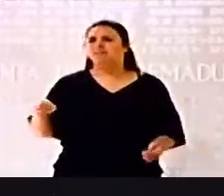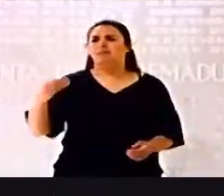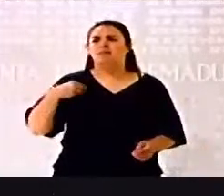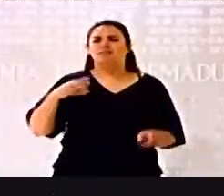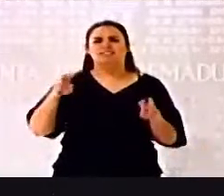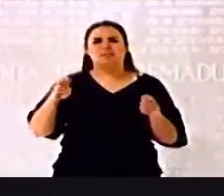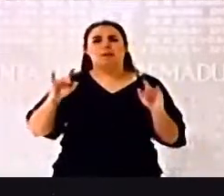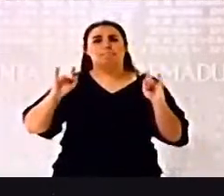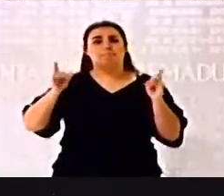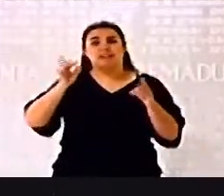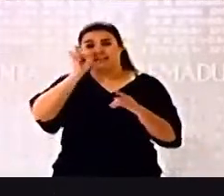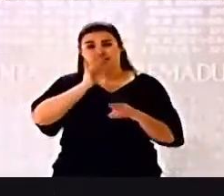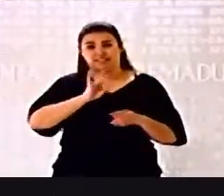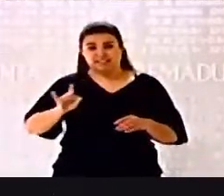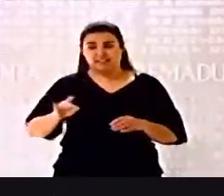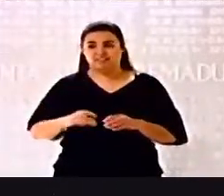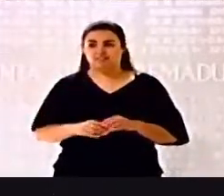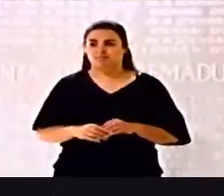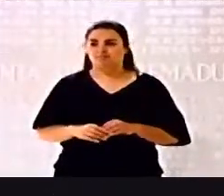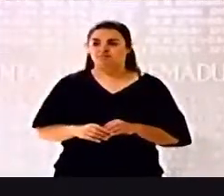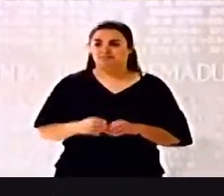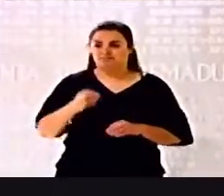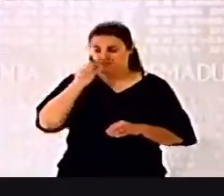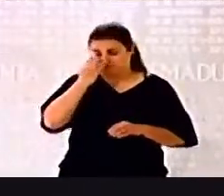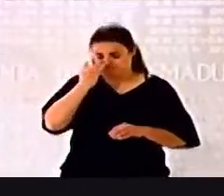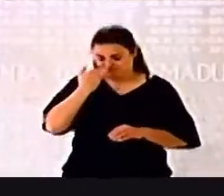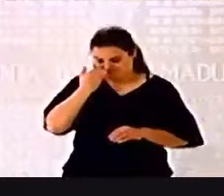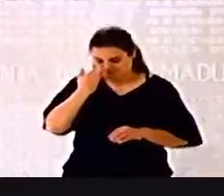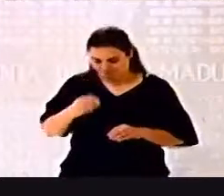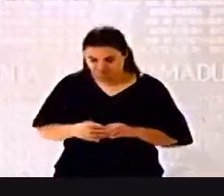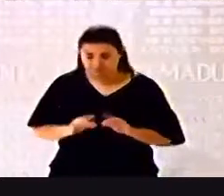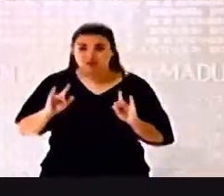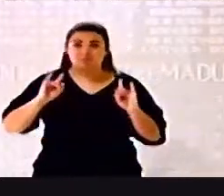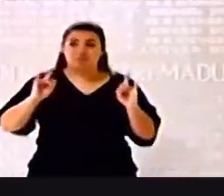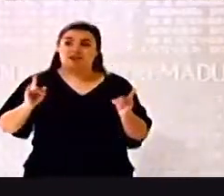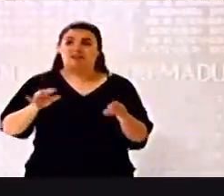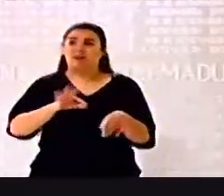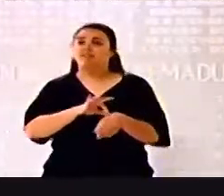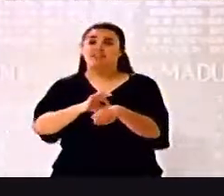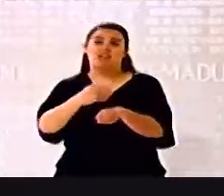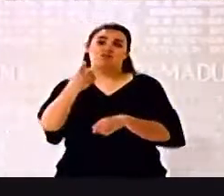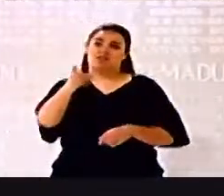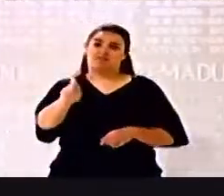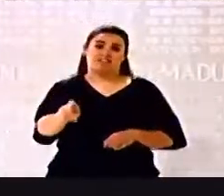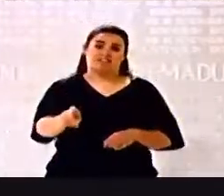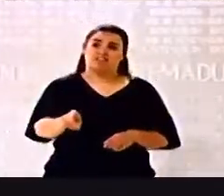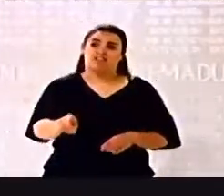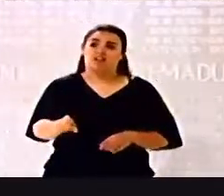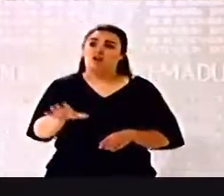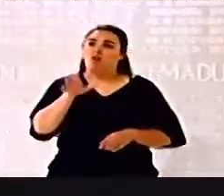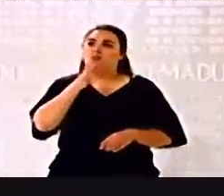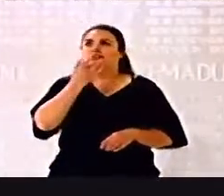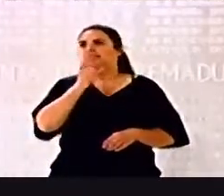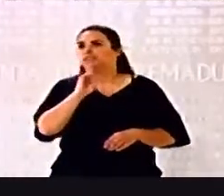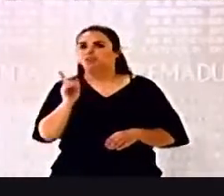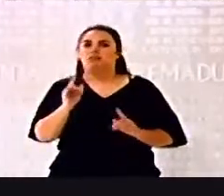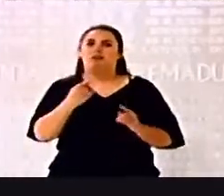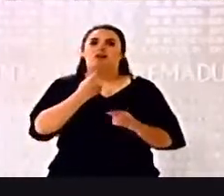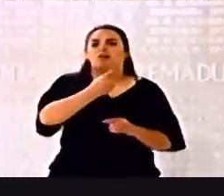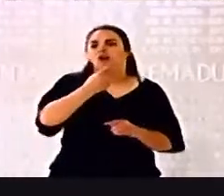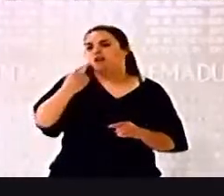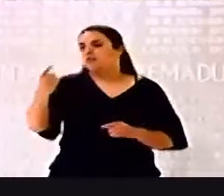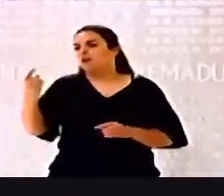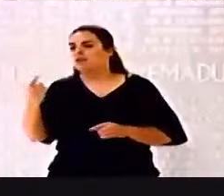también por los parques infantiles. Los parques infantiles no necesitan una guía, porque si no tendríamos que hacer una guía para cada una de